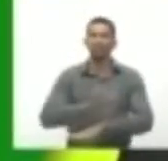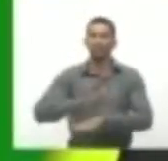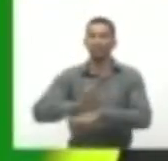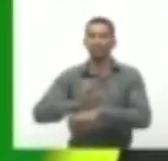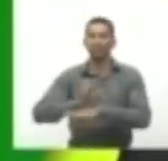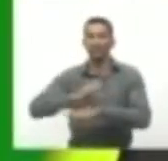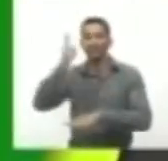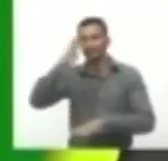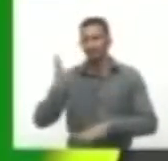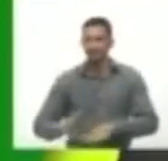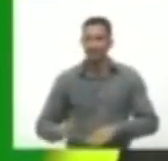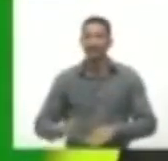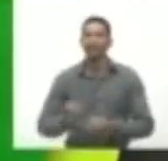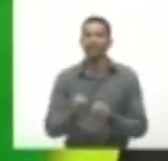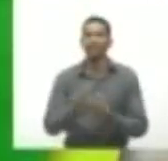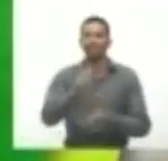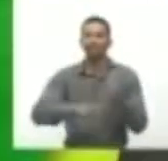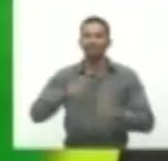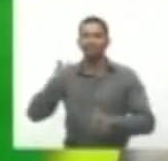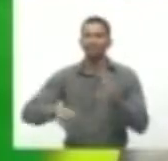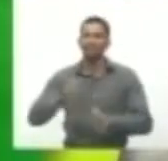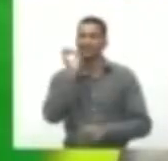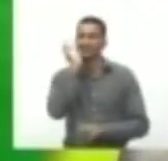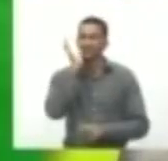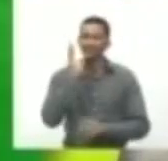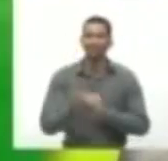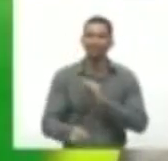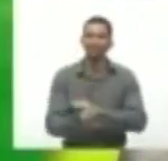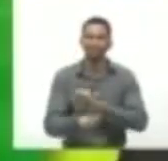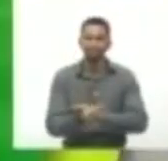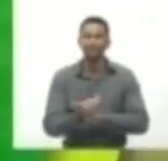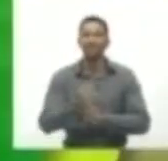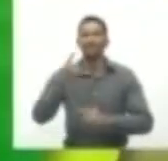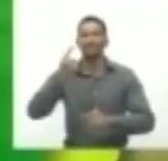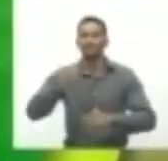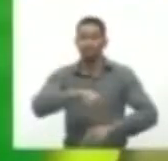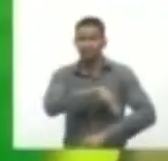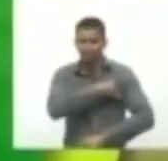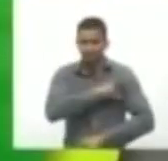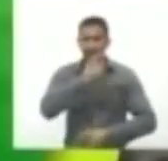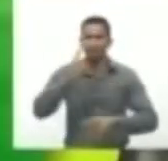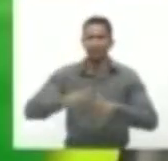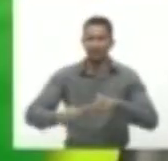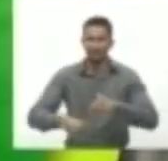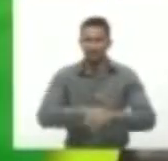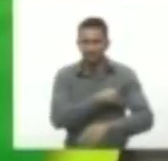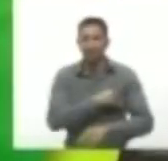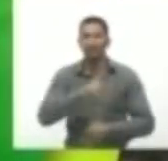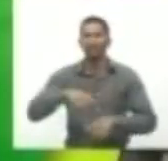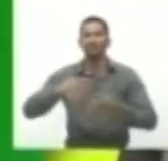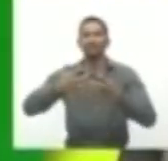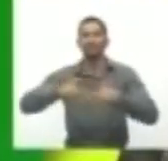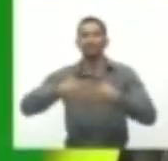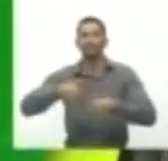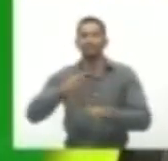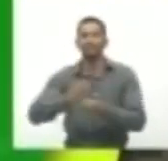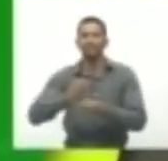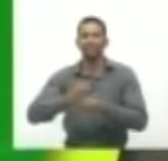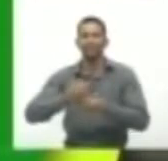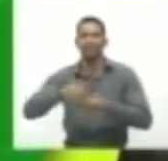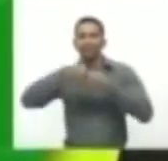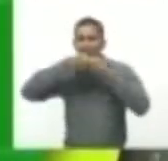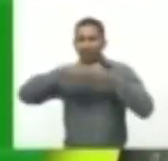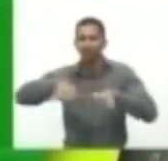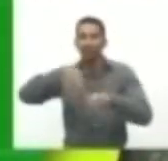serían salpicadas. En la lista estarían ministros, exministros, funcionarios, exfuncionarios, dirigentes de campañas